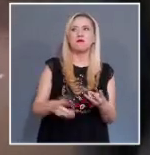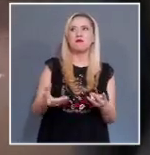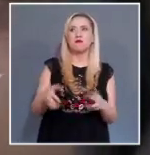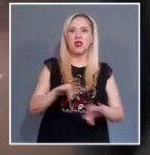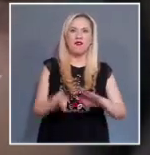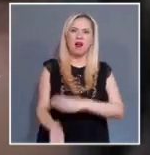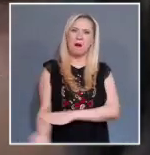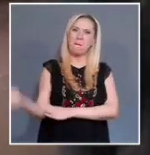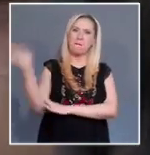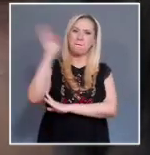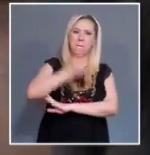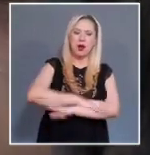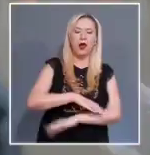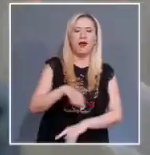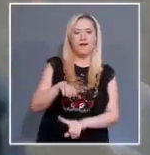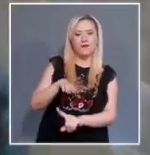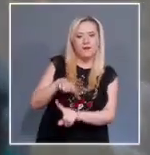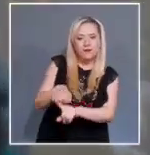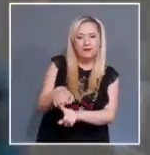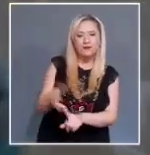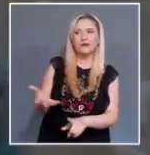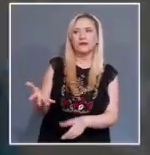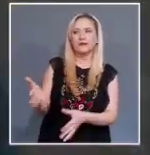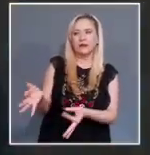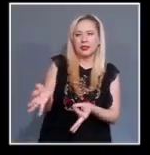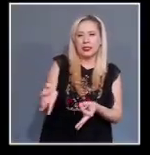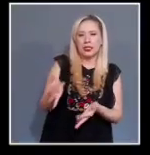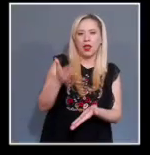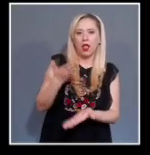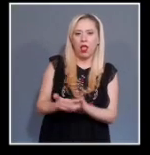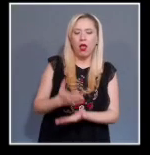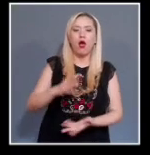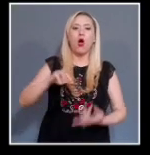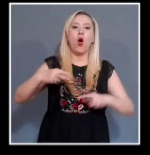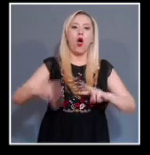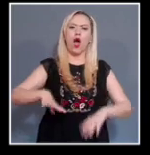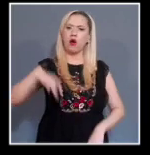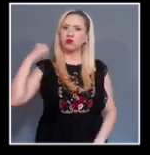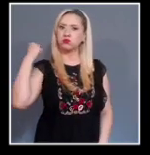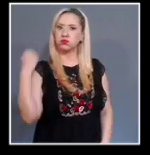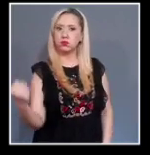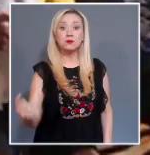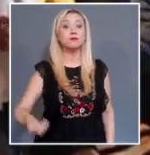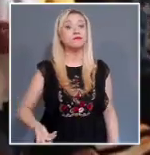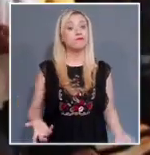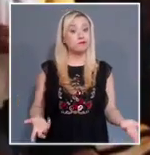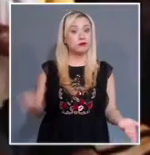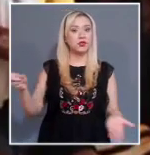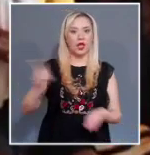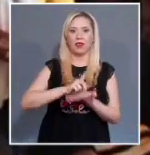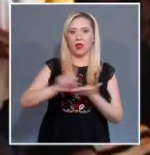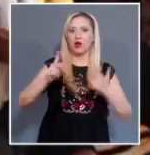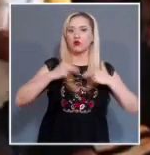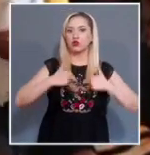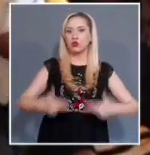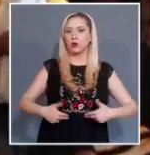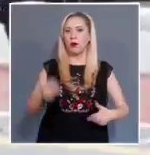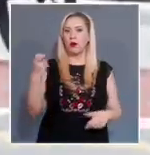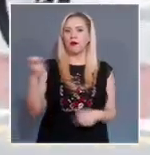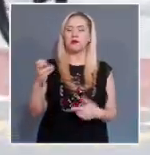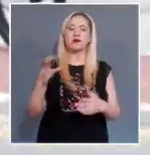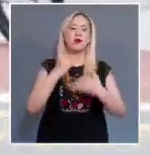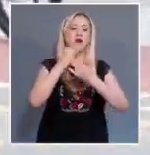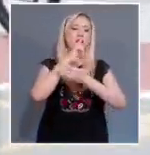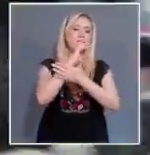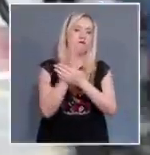o abuso de poder. La Organización Internacional de Derechos Humanos, Walk Free, centrada en su erradicación, publicó un informe evaluando